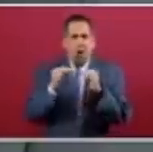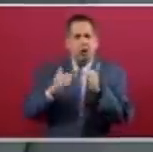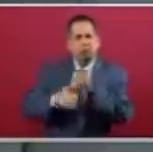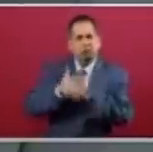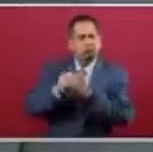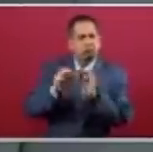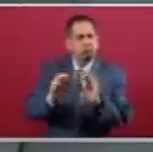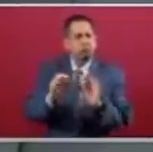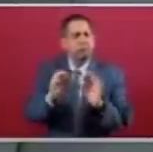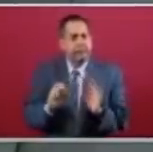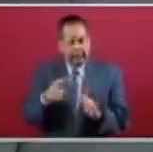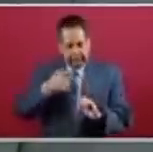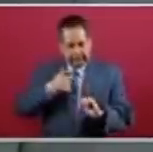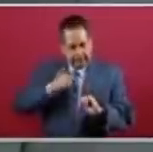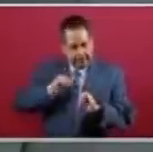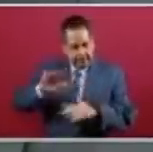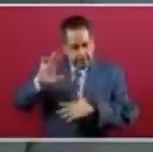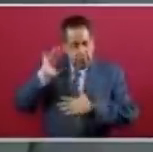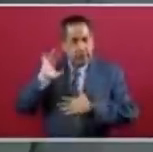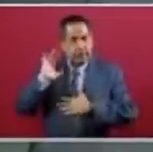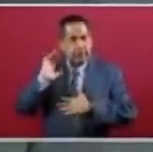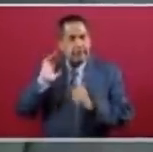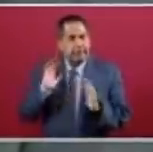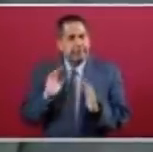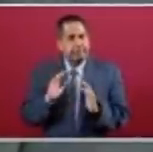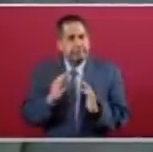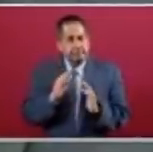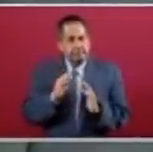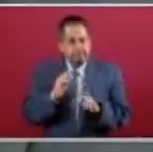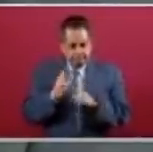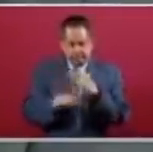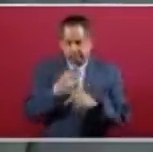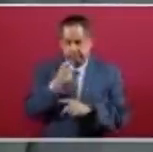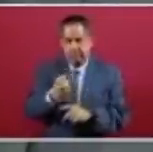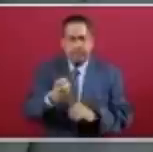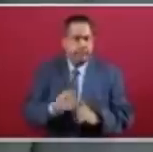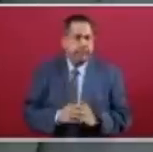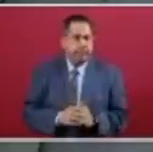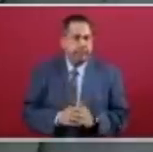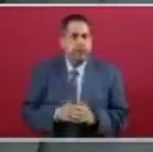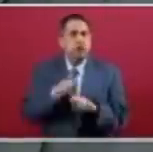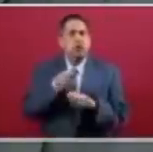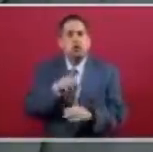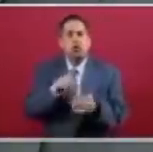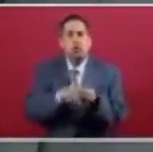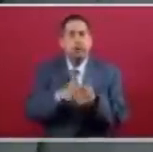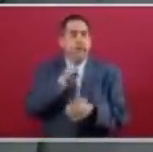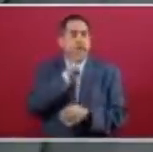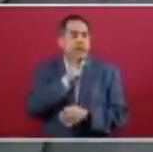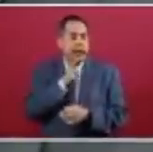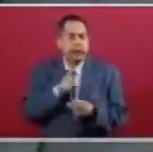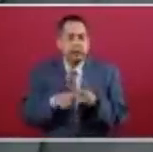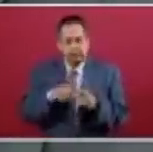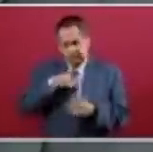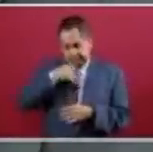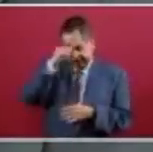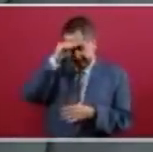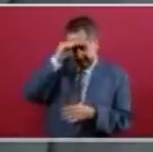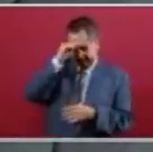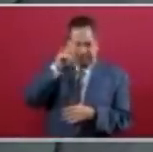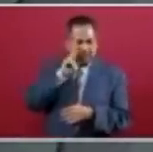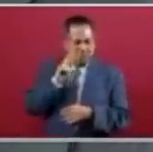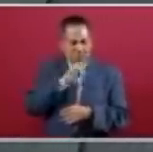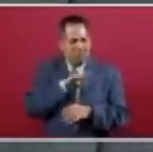Estamos comprometidos con eso. En el caso de Pemex, pensamos que lo vamos a